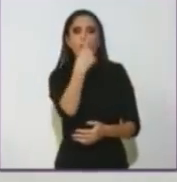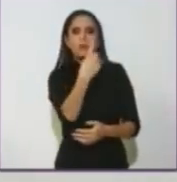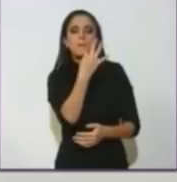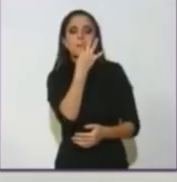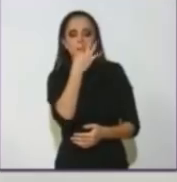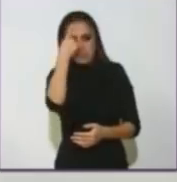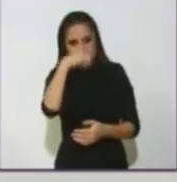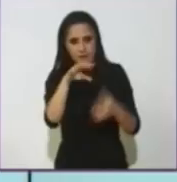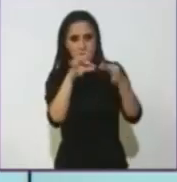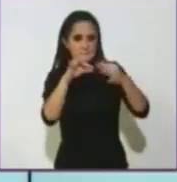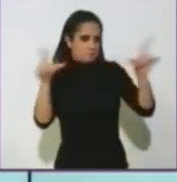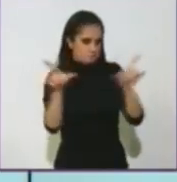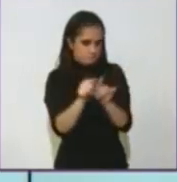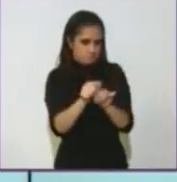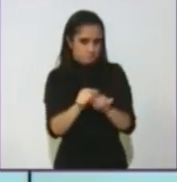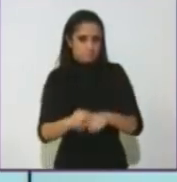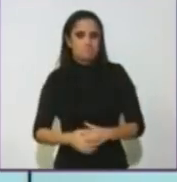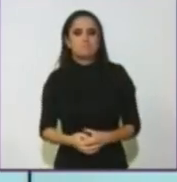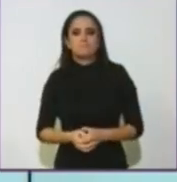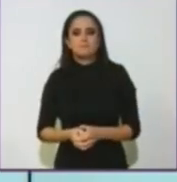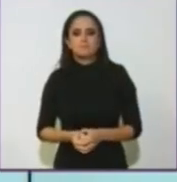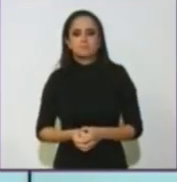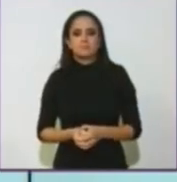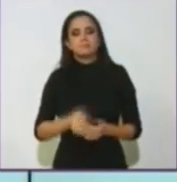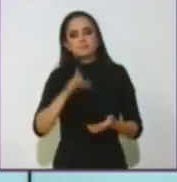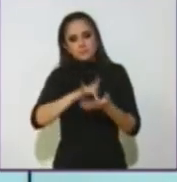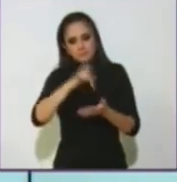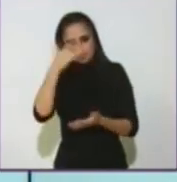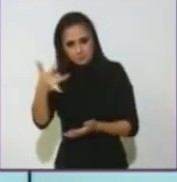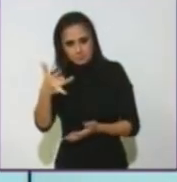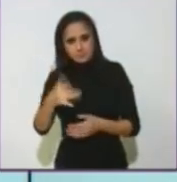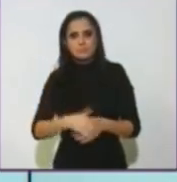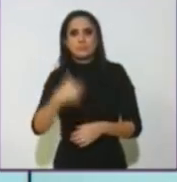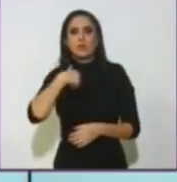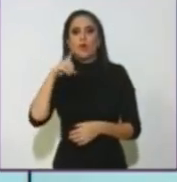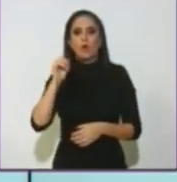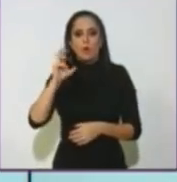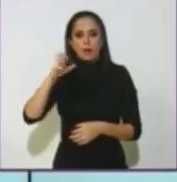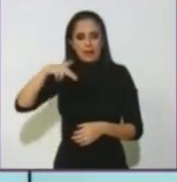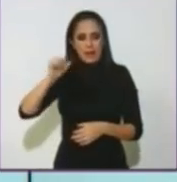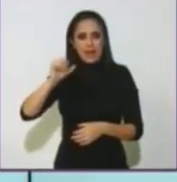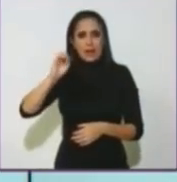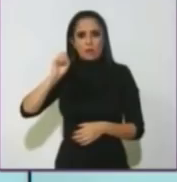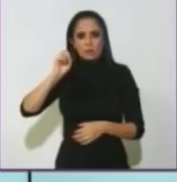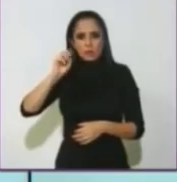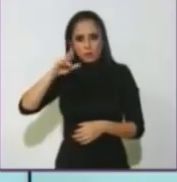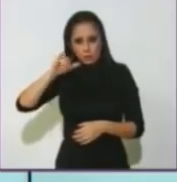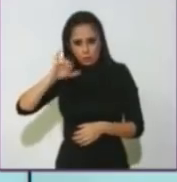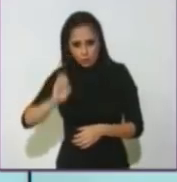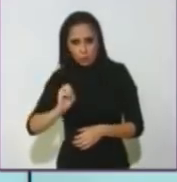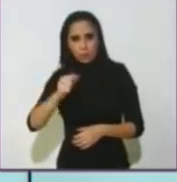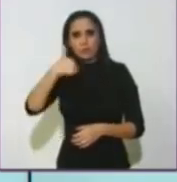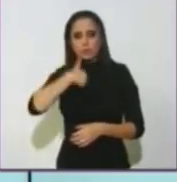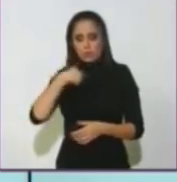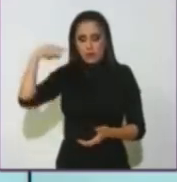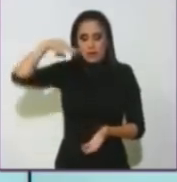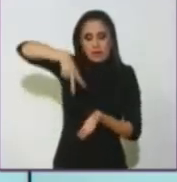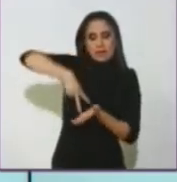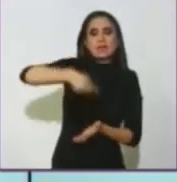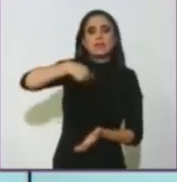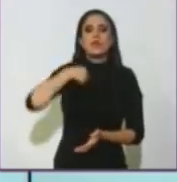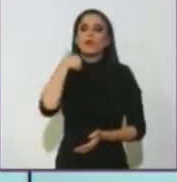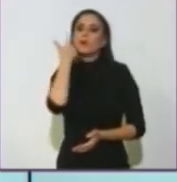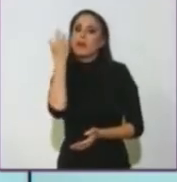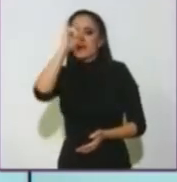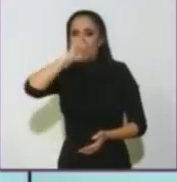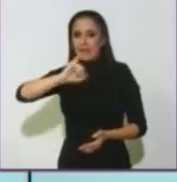concluir muchas gracias yo soy loria osornio estoy aquí porque quiero ser jefa